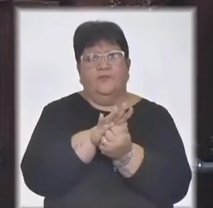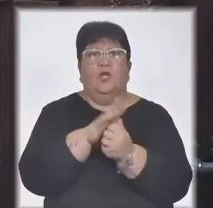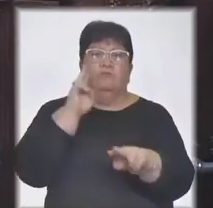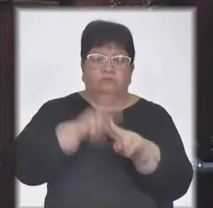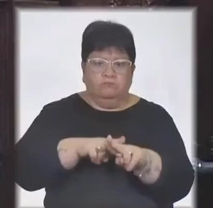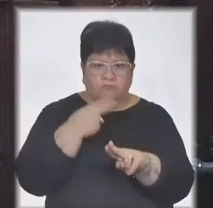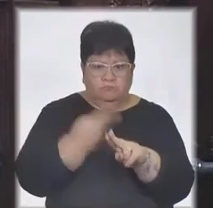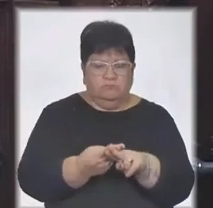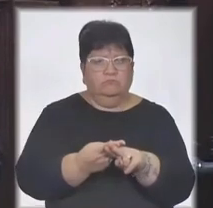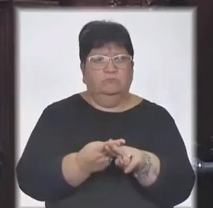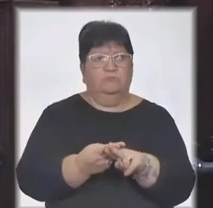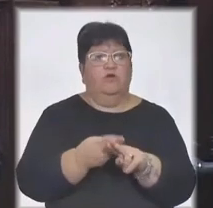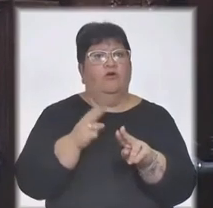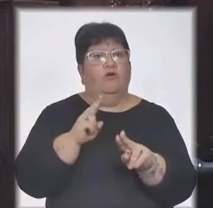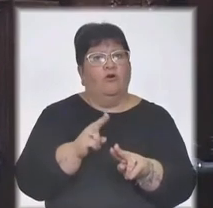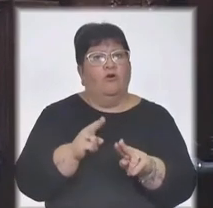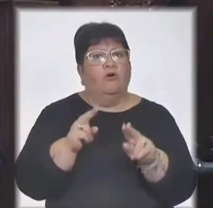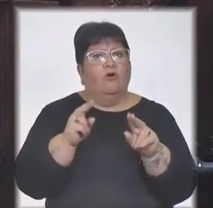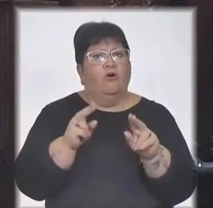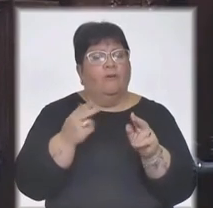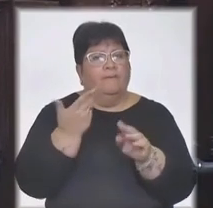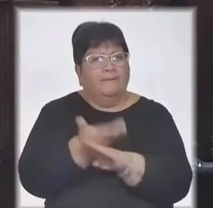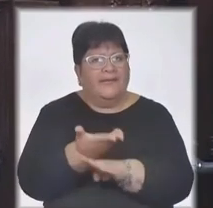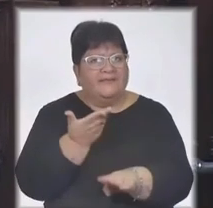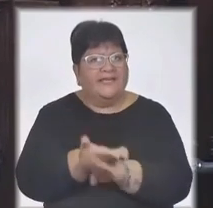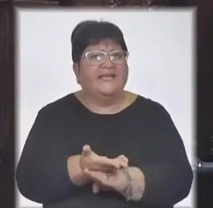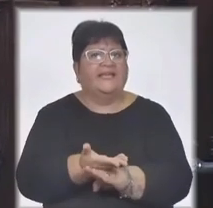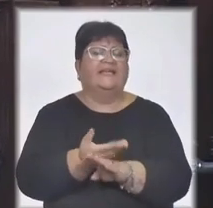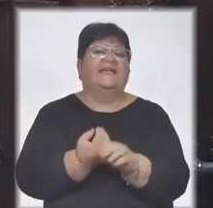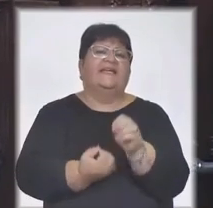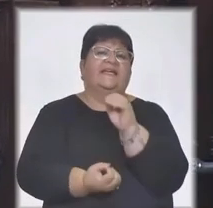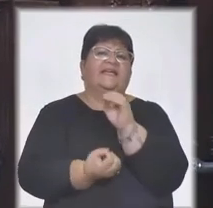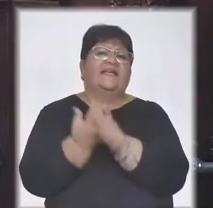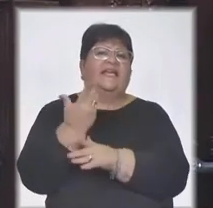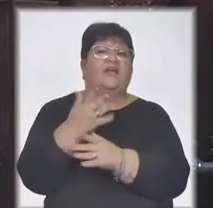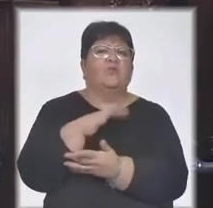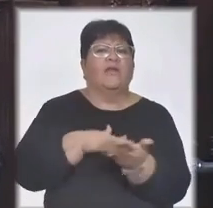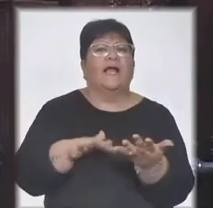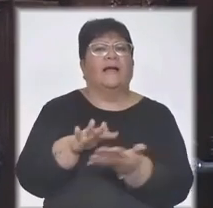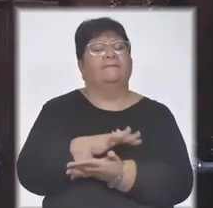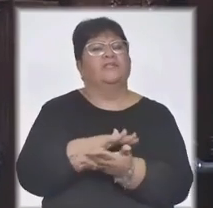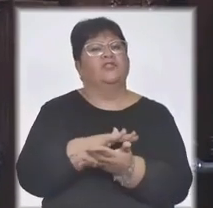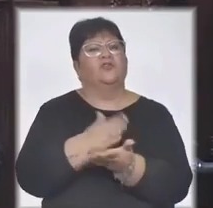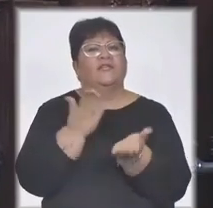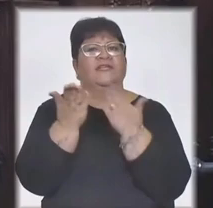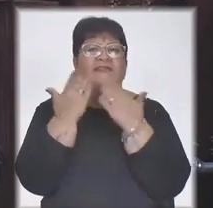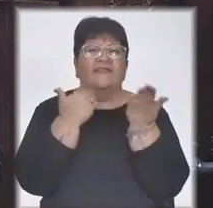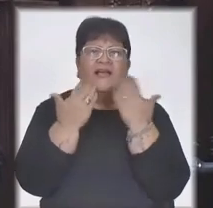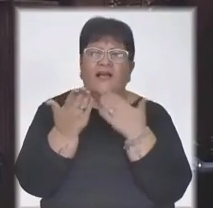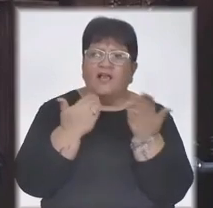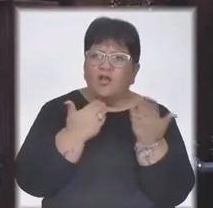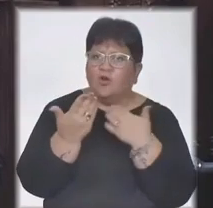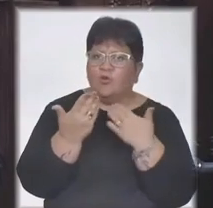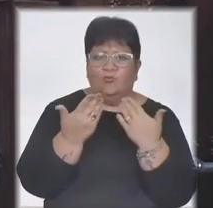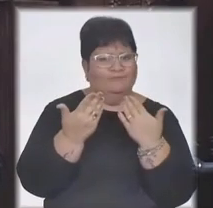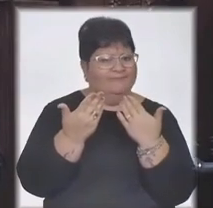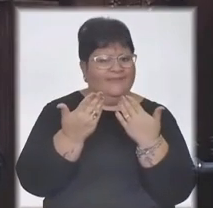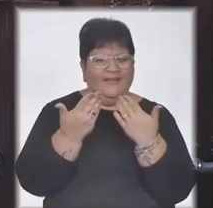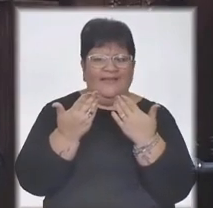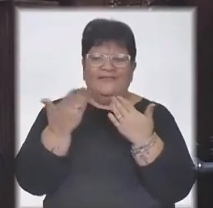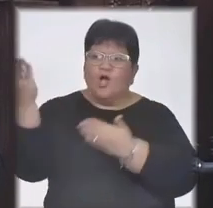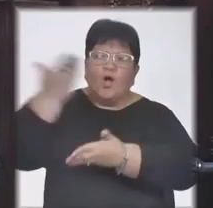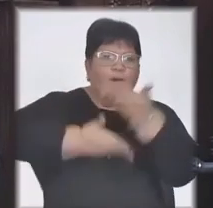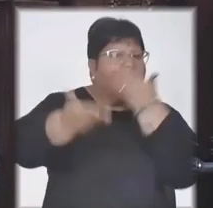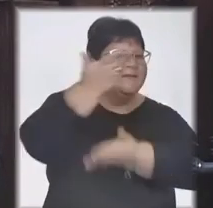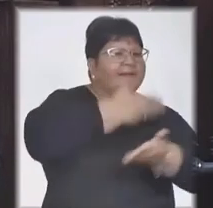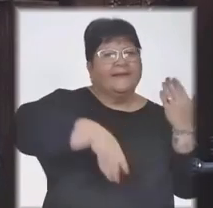volviendo a solicitar. Nosotros tenemos que crear un ámbito de diálogo nacional y el ámbito de diálogo tiene que ser en